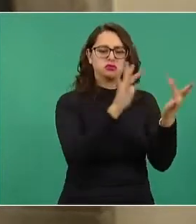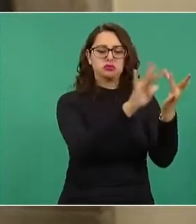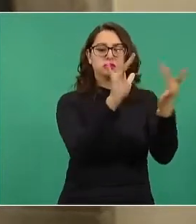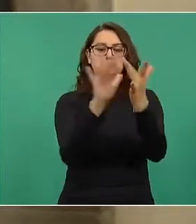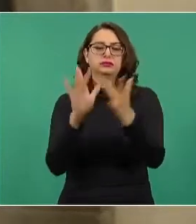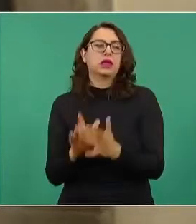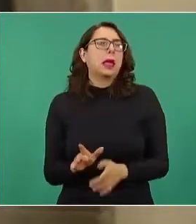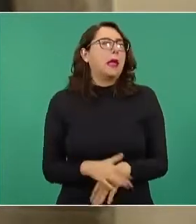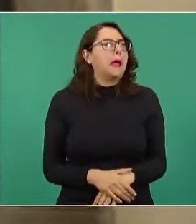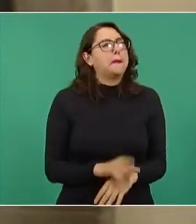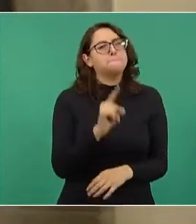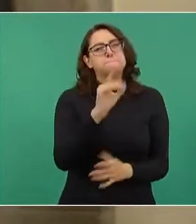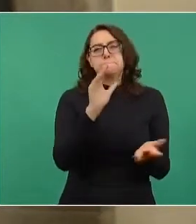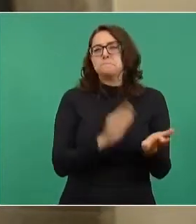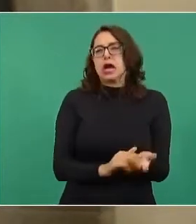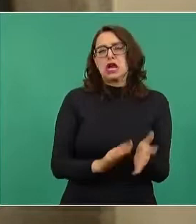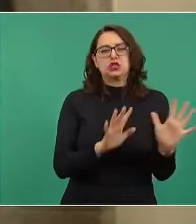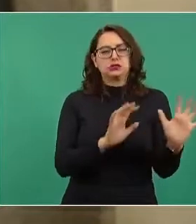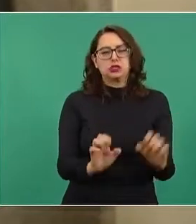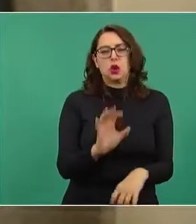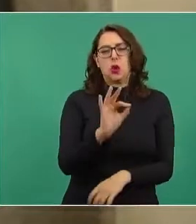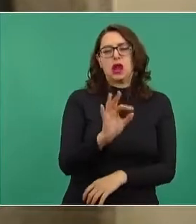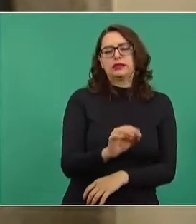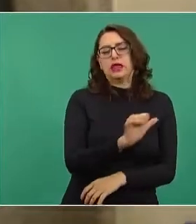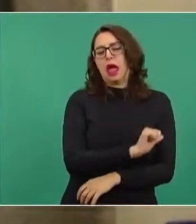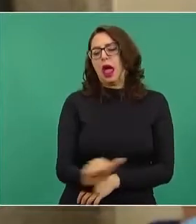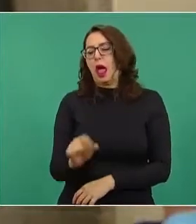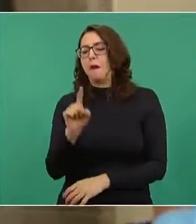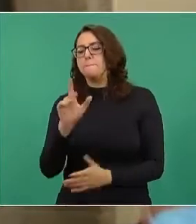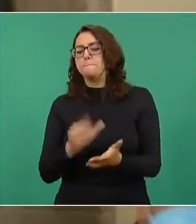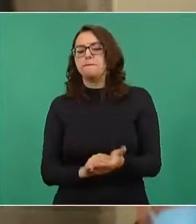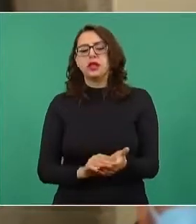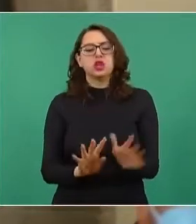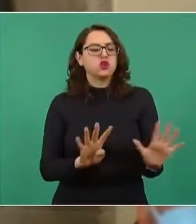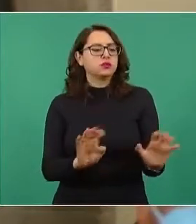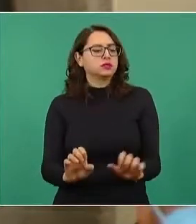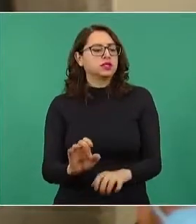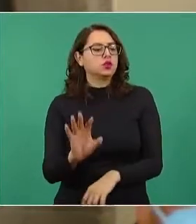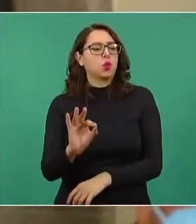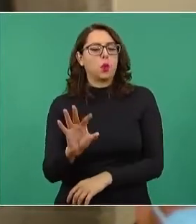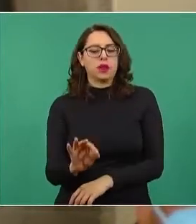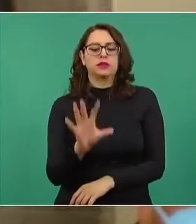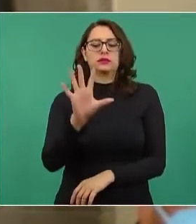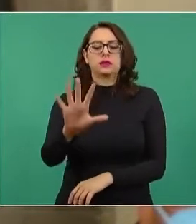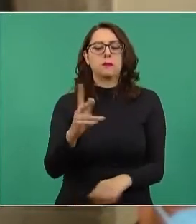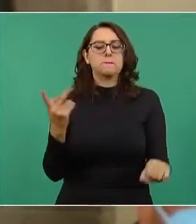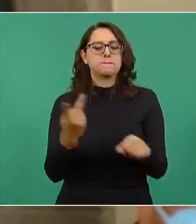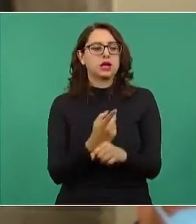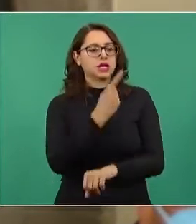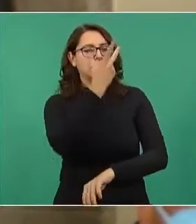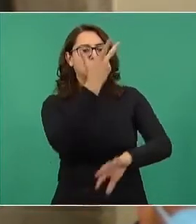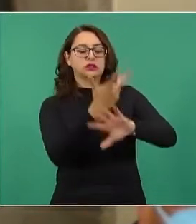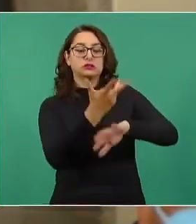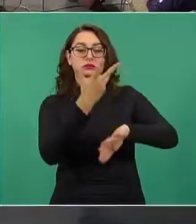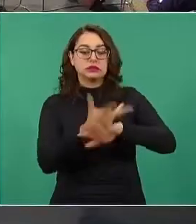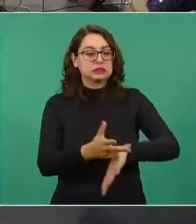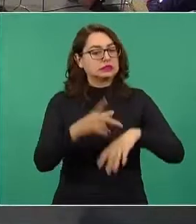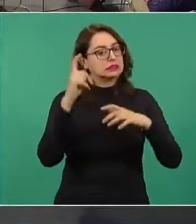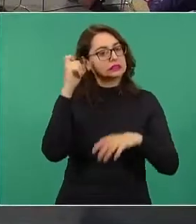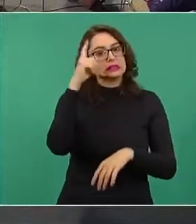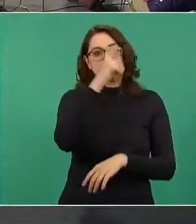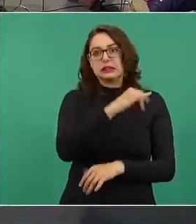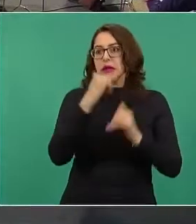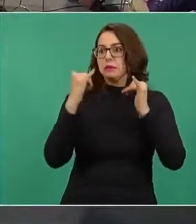y 1945, Estados Unidos sufrió una debacle en cuestión de mano de obra y